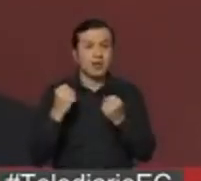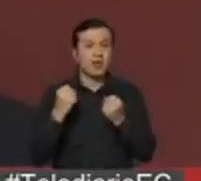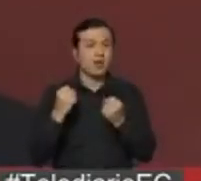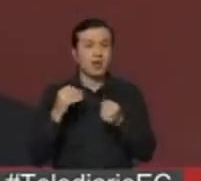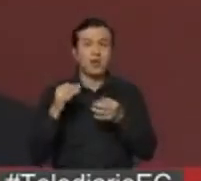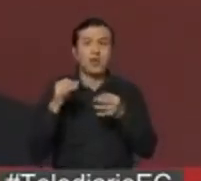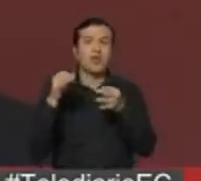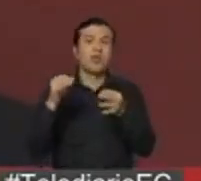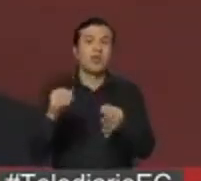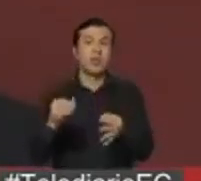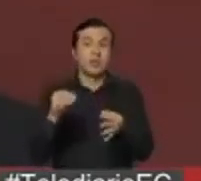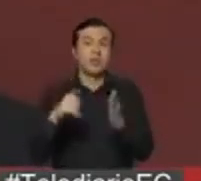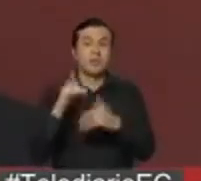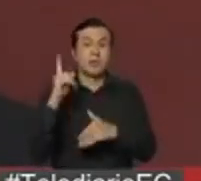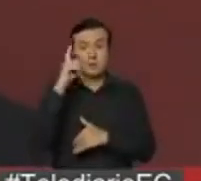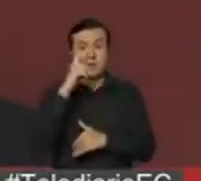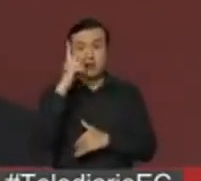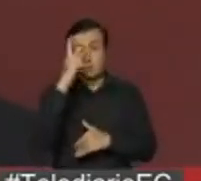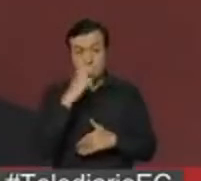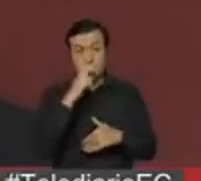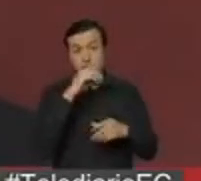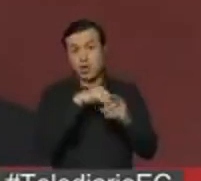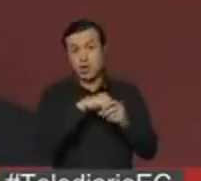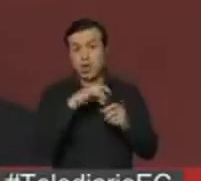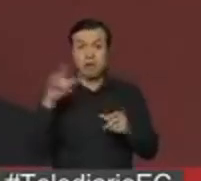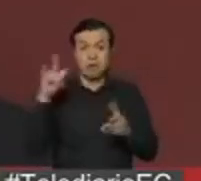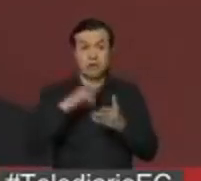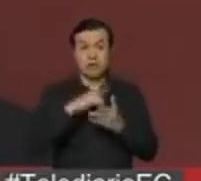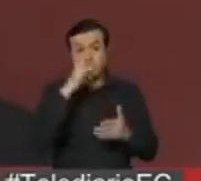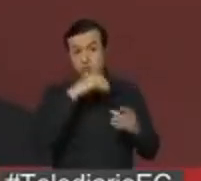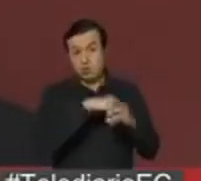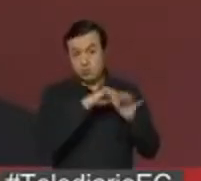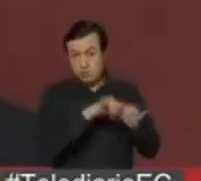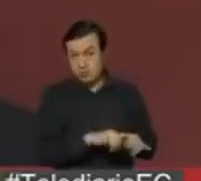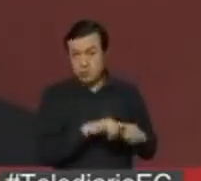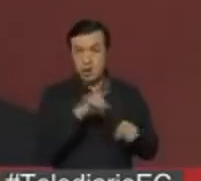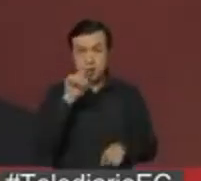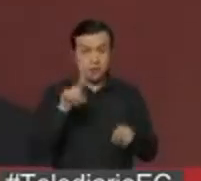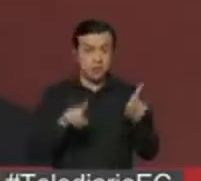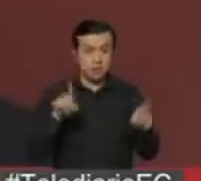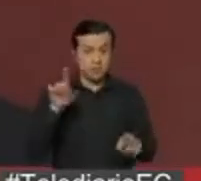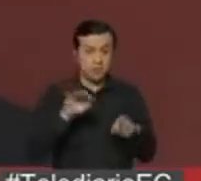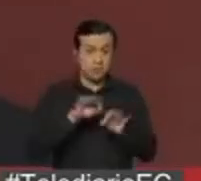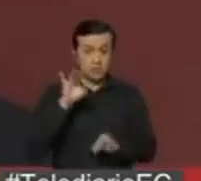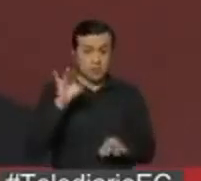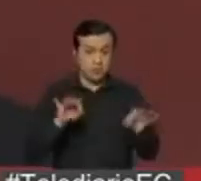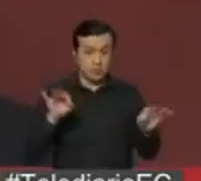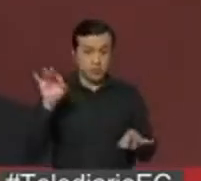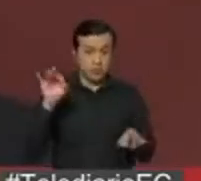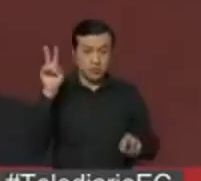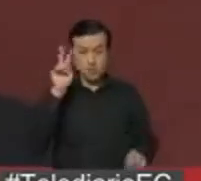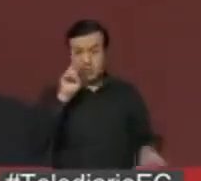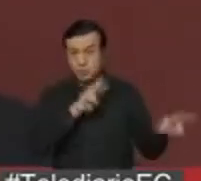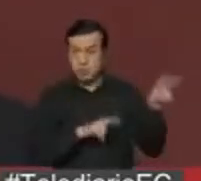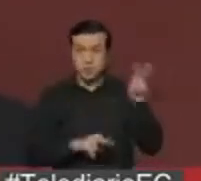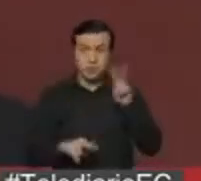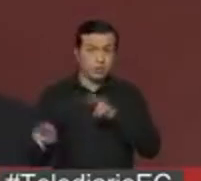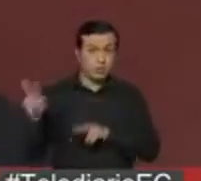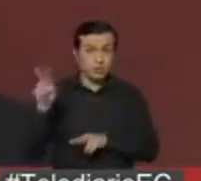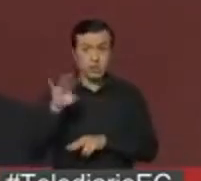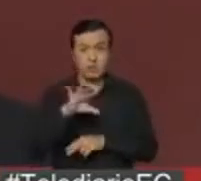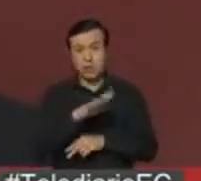especialmente, más nos vamos a demorar en que se vaya normalizando este tema. Estaba viendo algunas estadísticas de IATA y de ALTA y más o menos